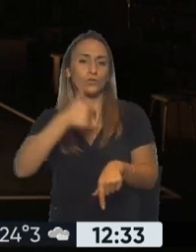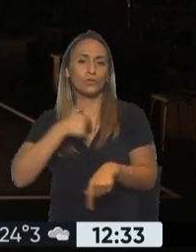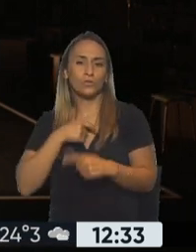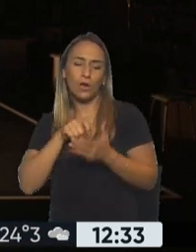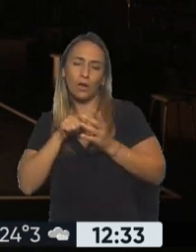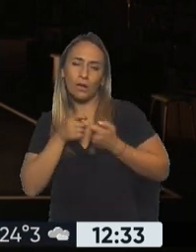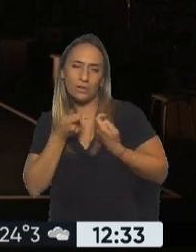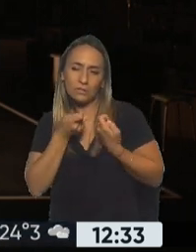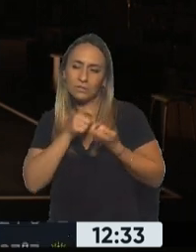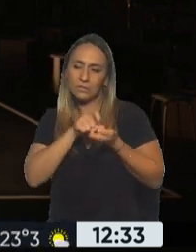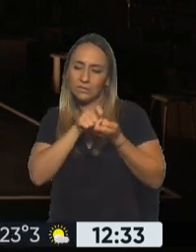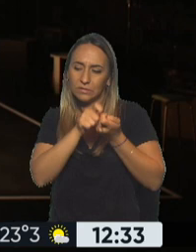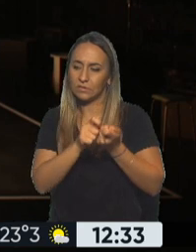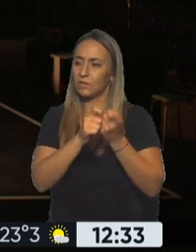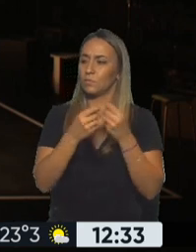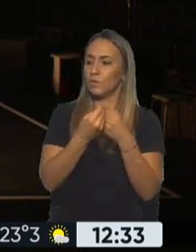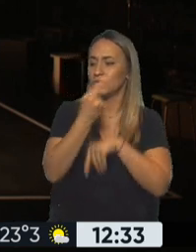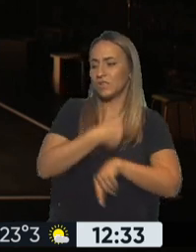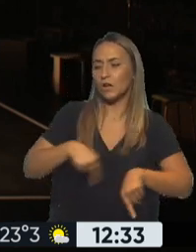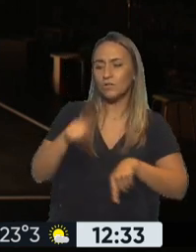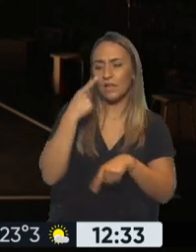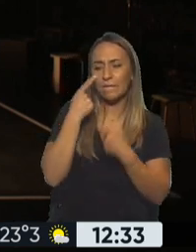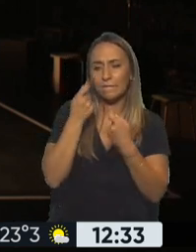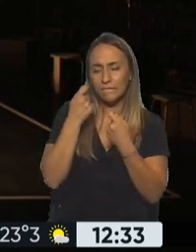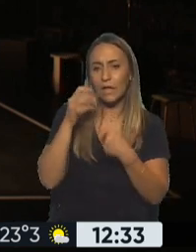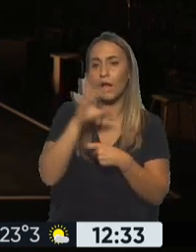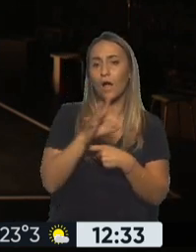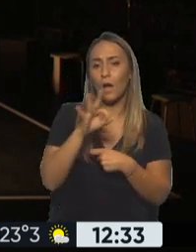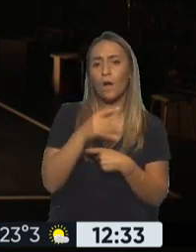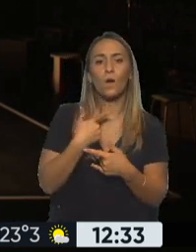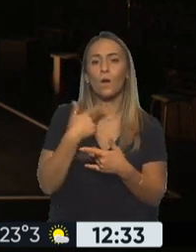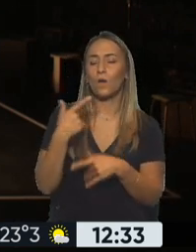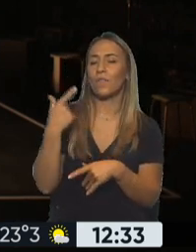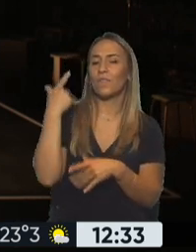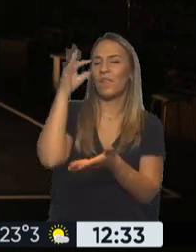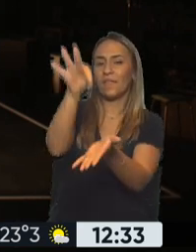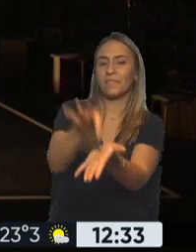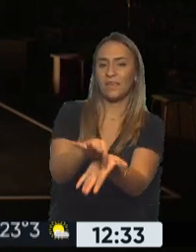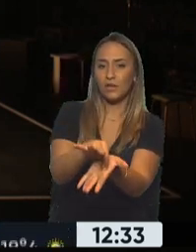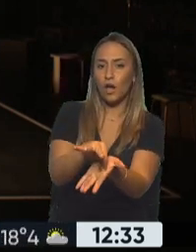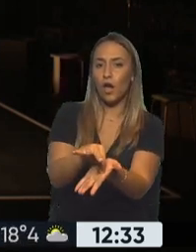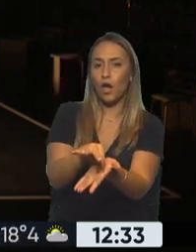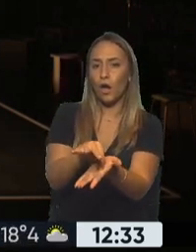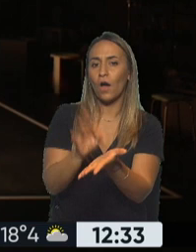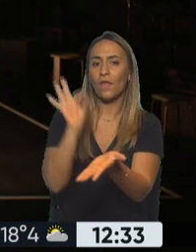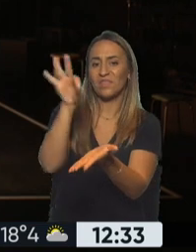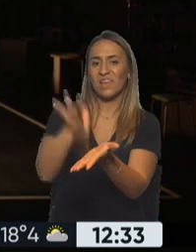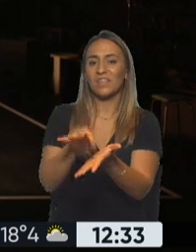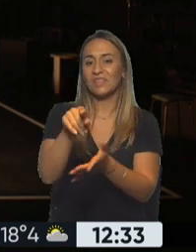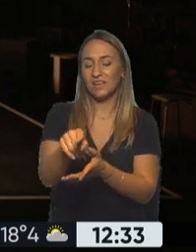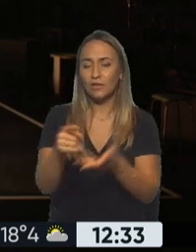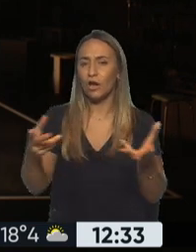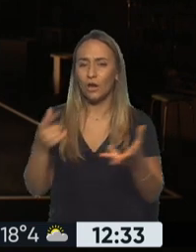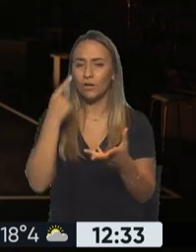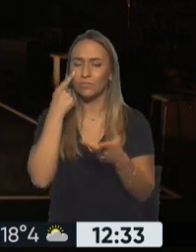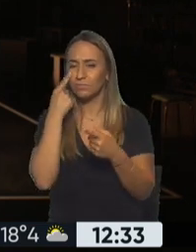cuánto de esto forcé y cuánto de esto tenía que pasar por el destino. Entonces hay algo de ese tratamiento de la ficción y